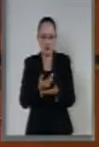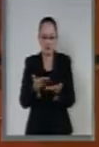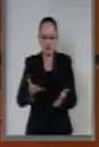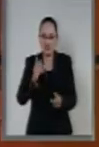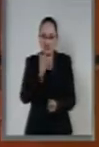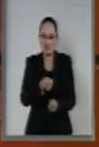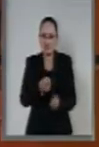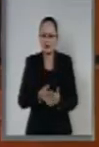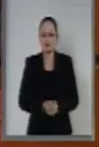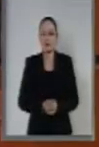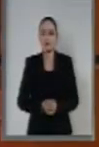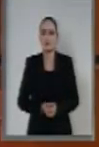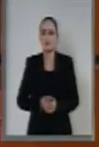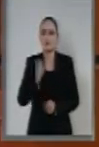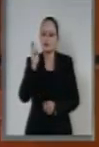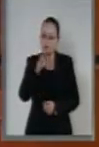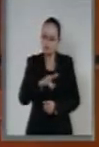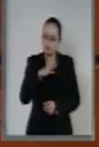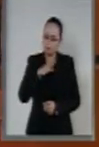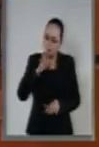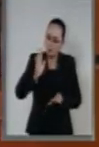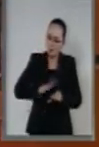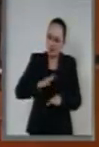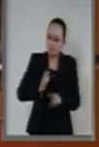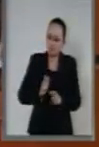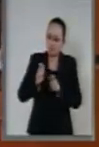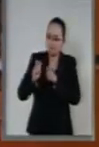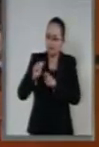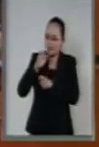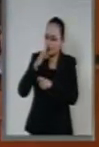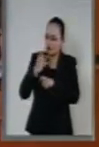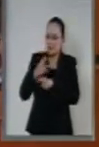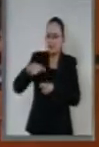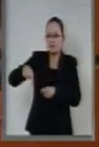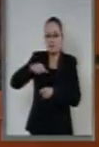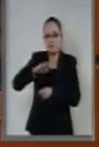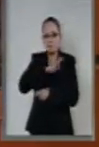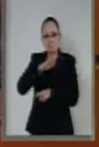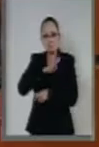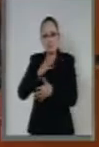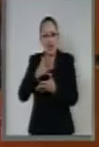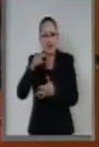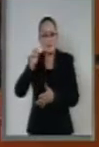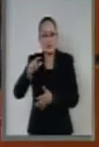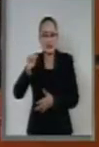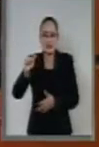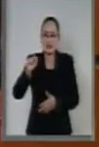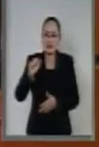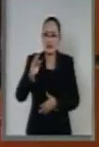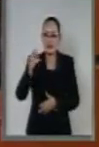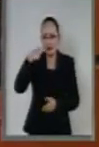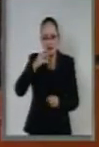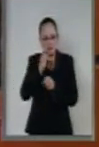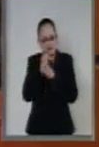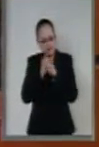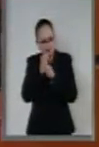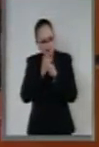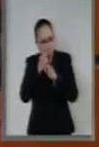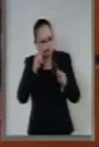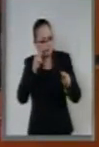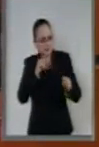en definitiva si le dan más facultades a la auditoría superior de la federación para